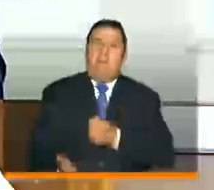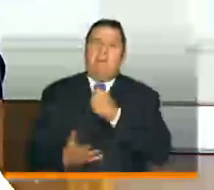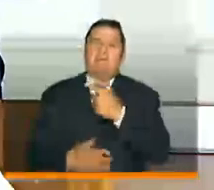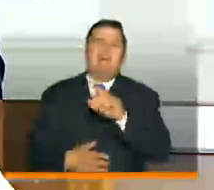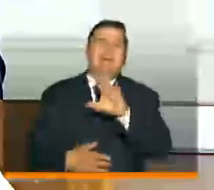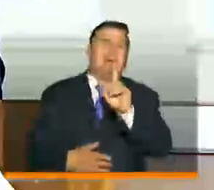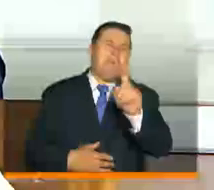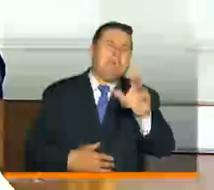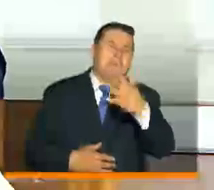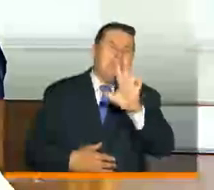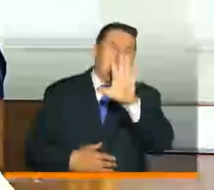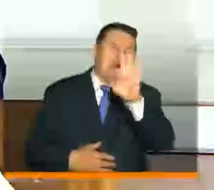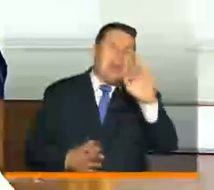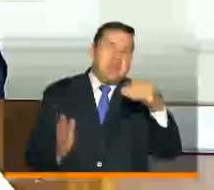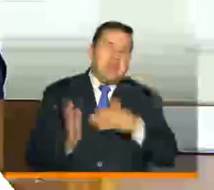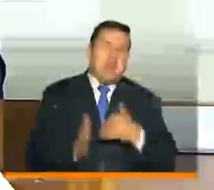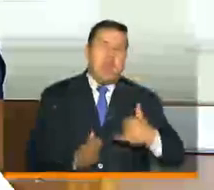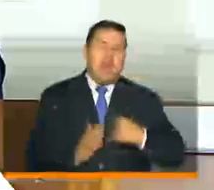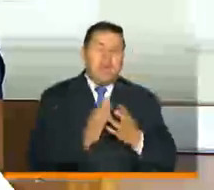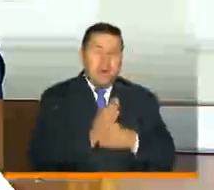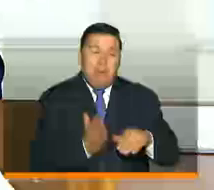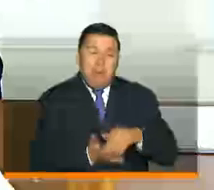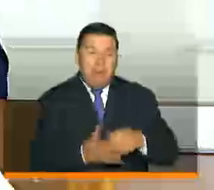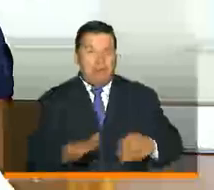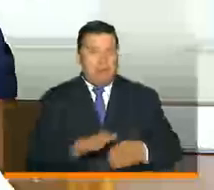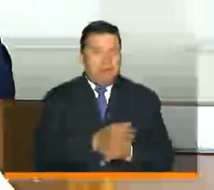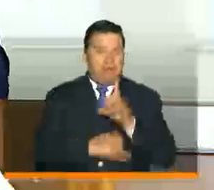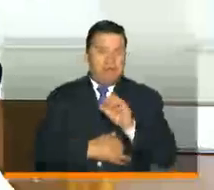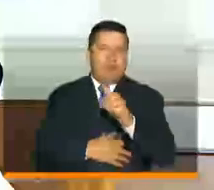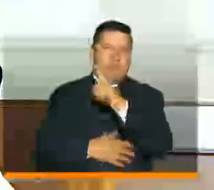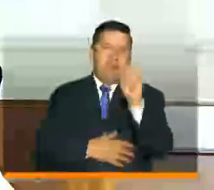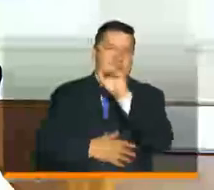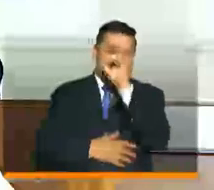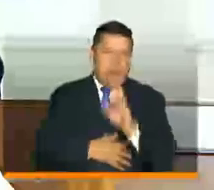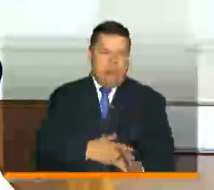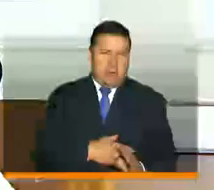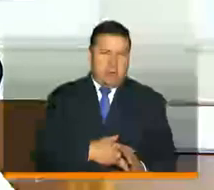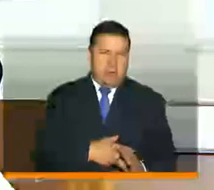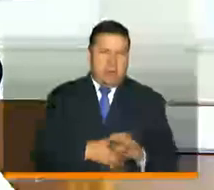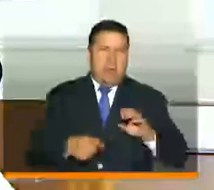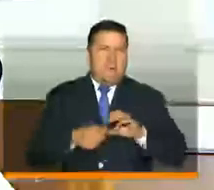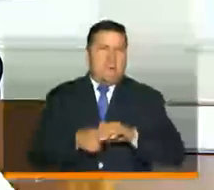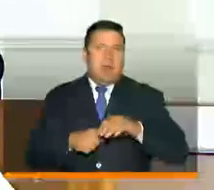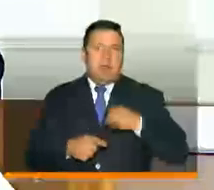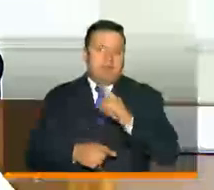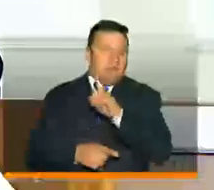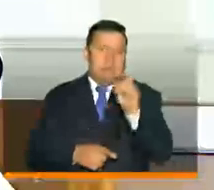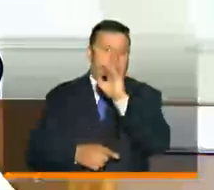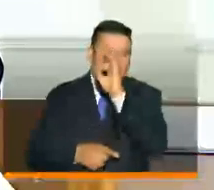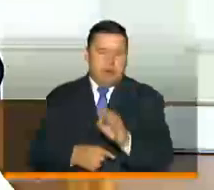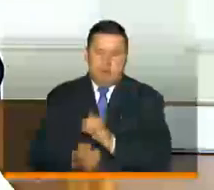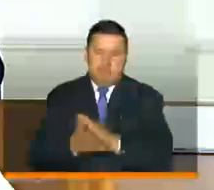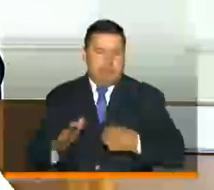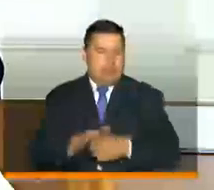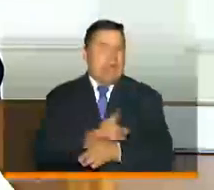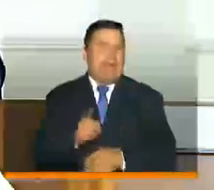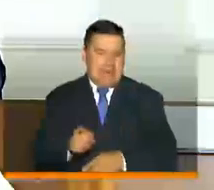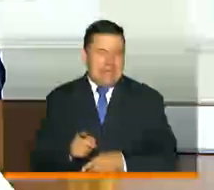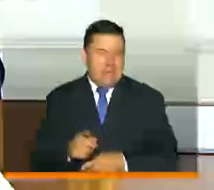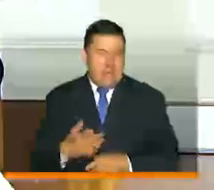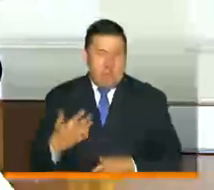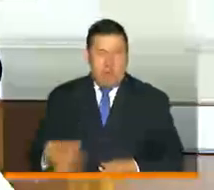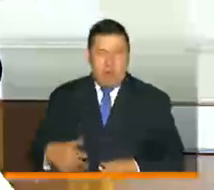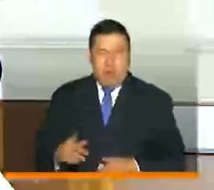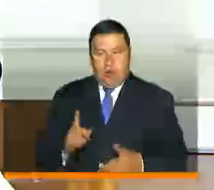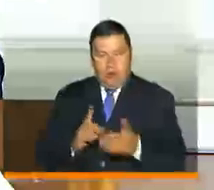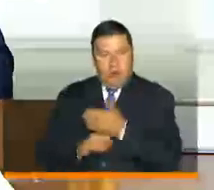de 500 mil jóvenes de familias vulnerables tengan un descuento del 100% en su matrícula. Esto es también un hito en